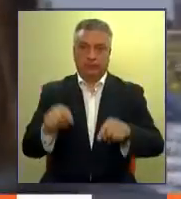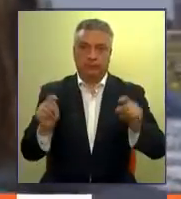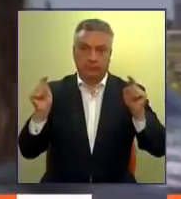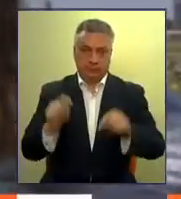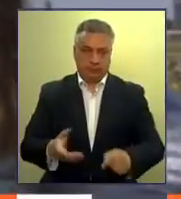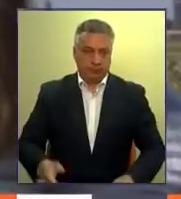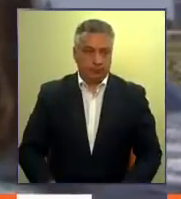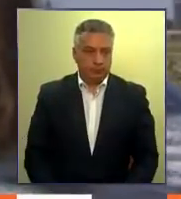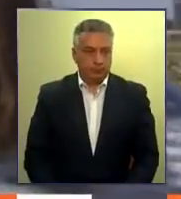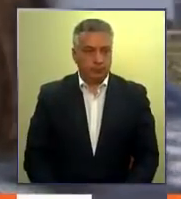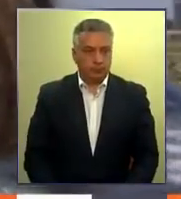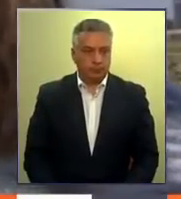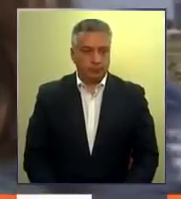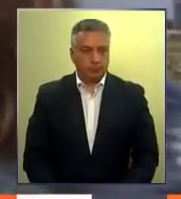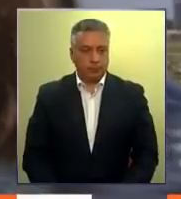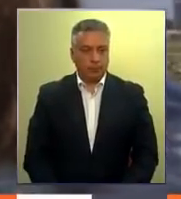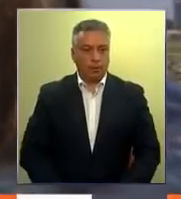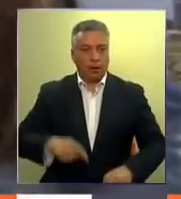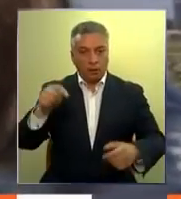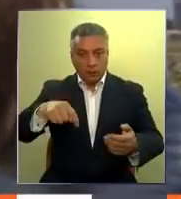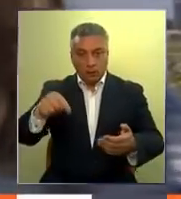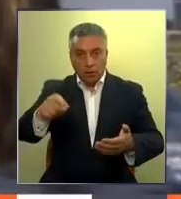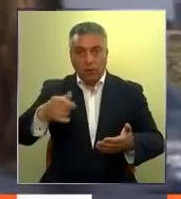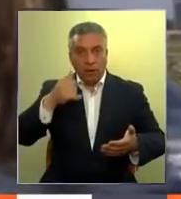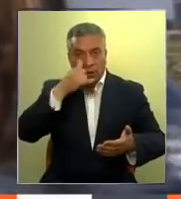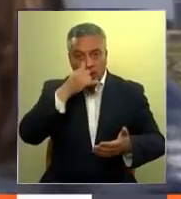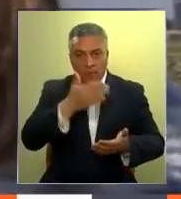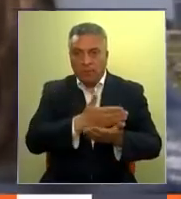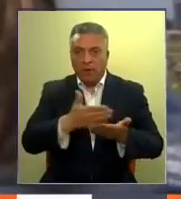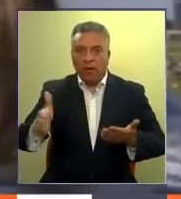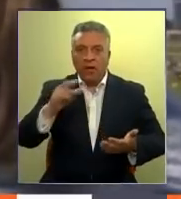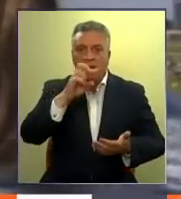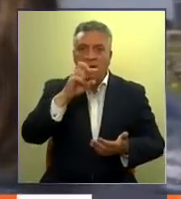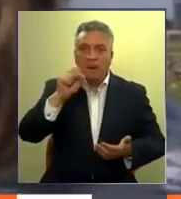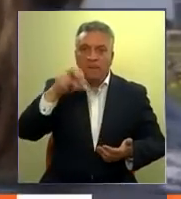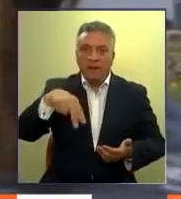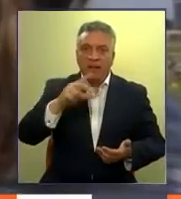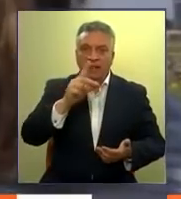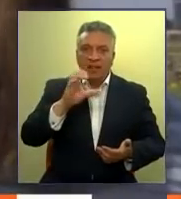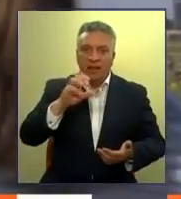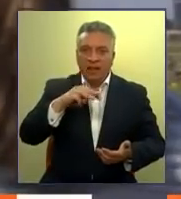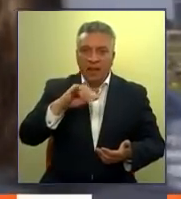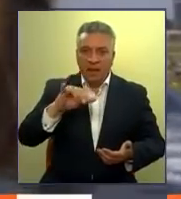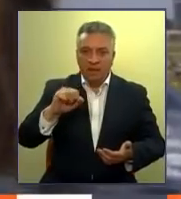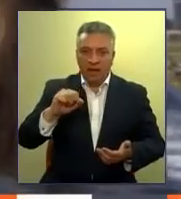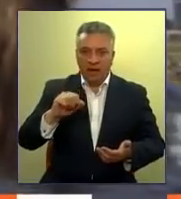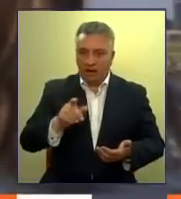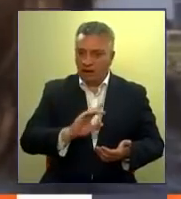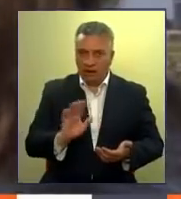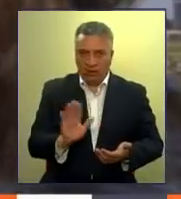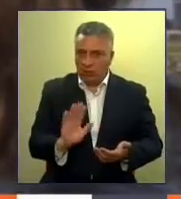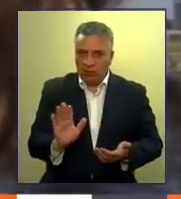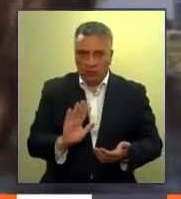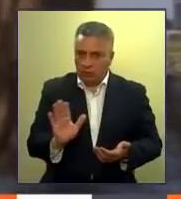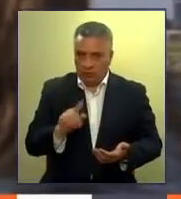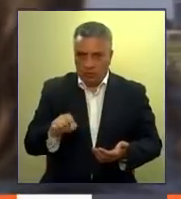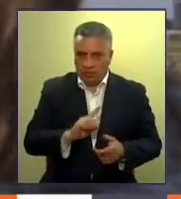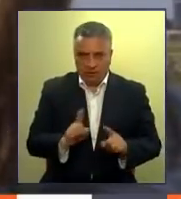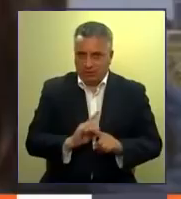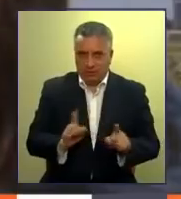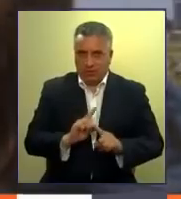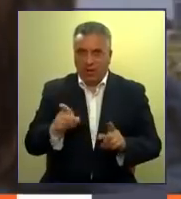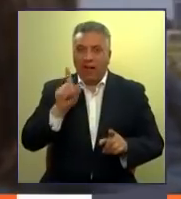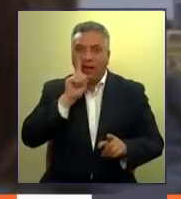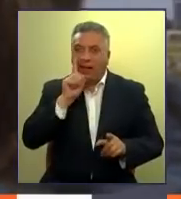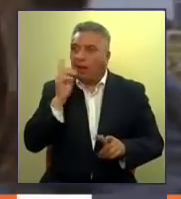estamos en una temporada de pandemia entonces no debiera hacer esto entonces nosotros no tenemos que nos fiscaliza